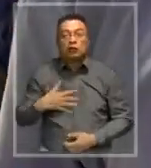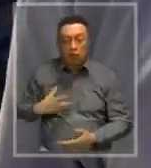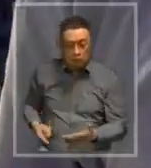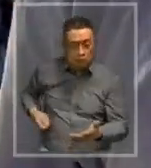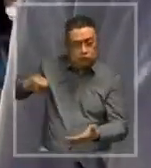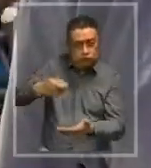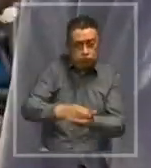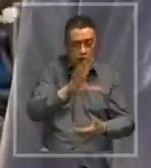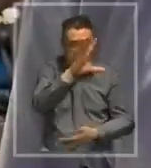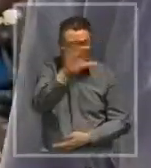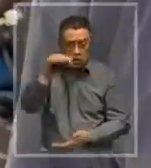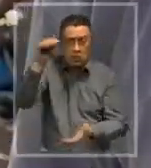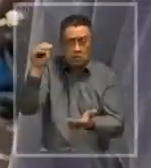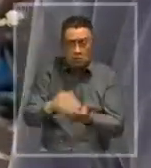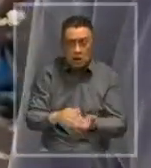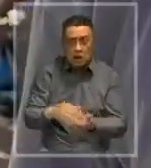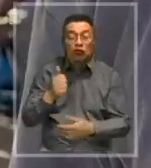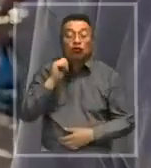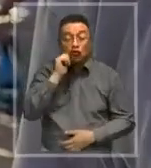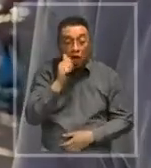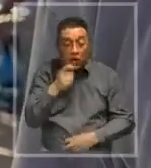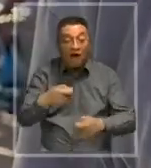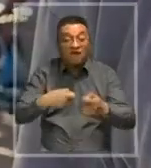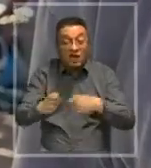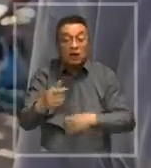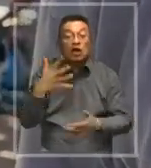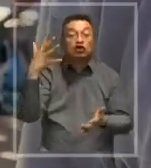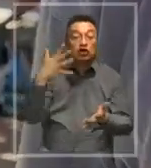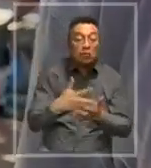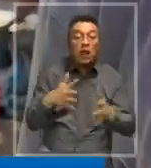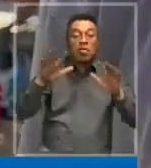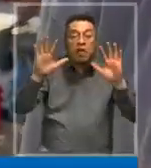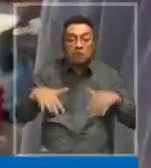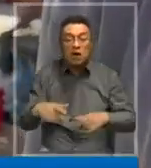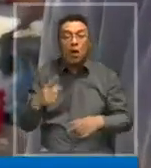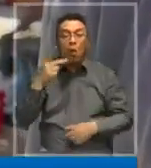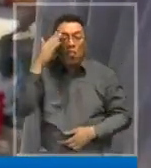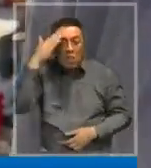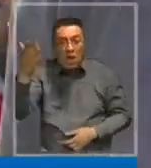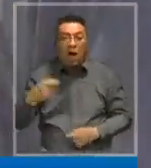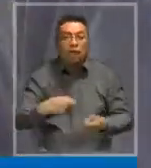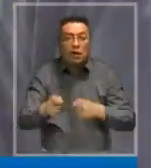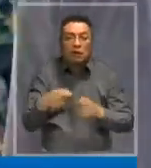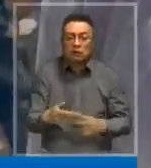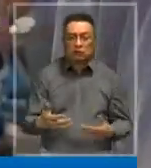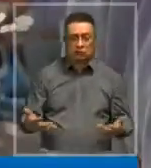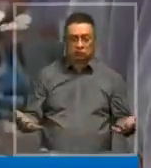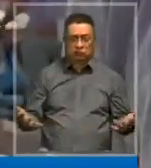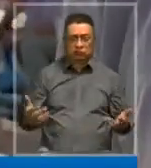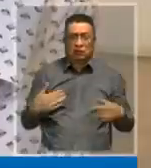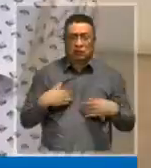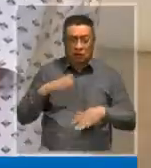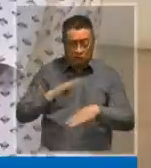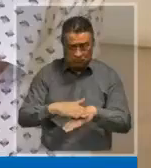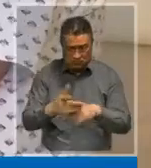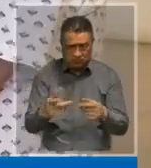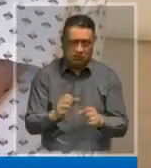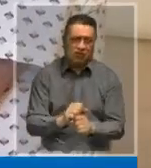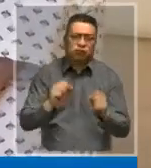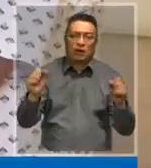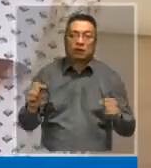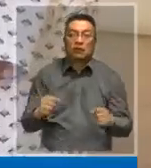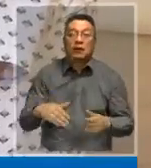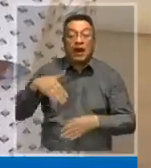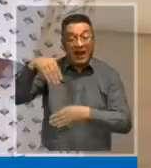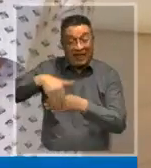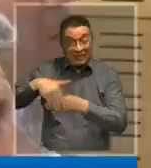mil pesos y diario estamos vendiendo entre 5 mil y 10 mil pesos diario. Entonces, un permiso así es denigrante. Durante la tarde, el